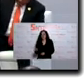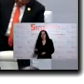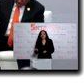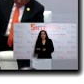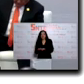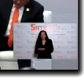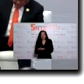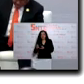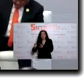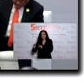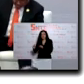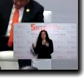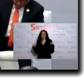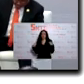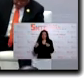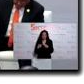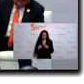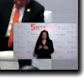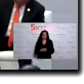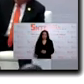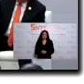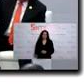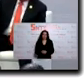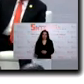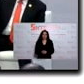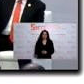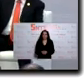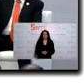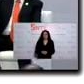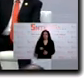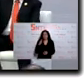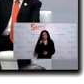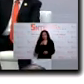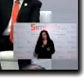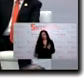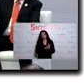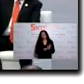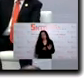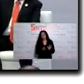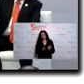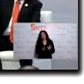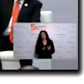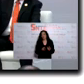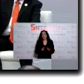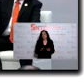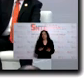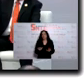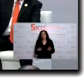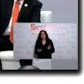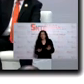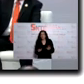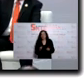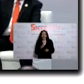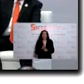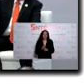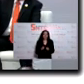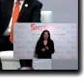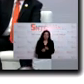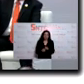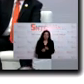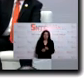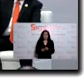aprendizajes. Para darles una idea, no lo vamos a hacer mucho, pero hay emociones que nos llevan a no